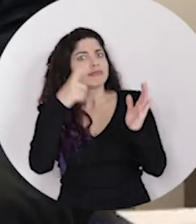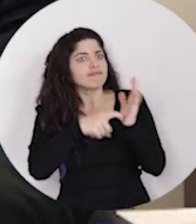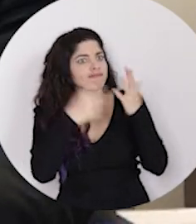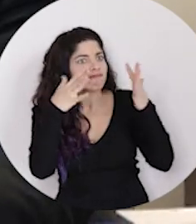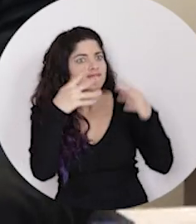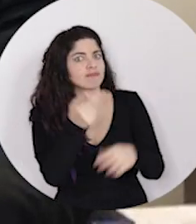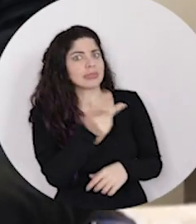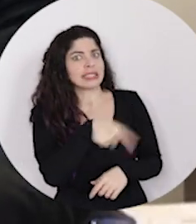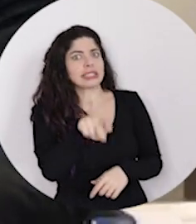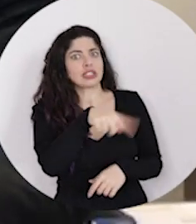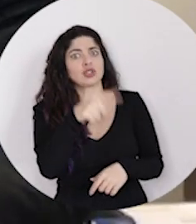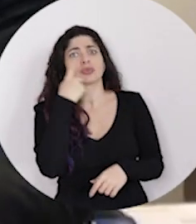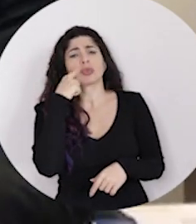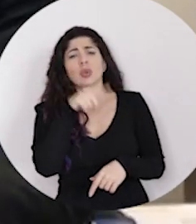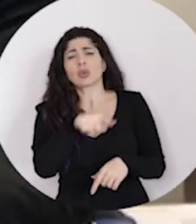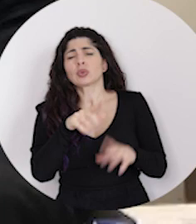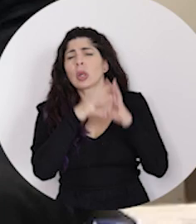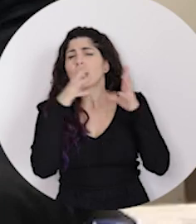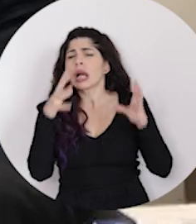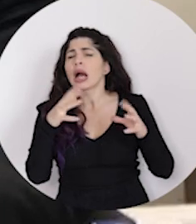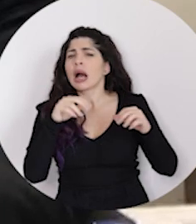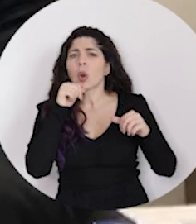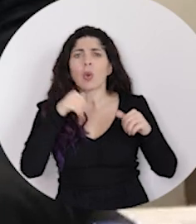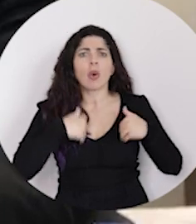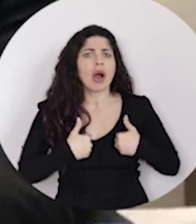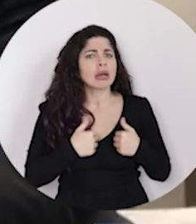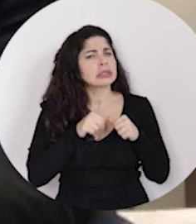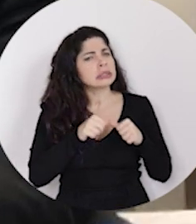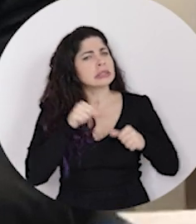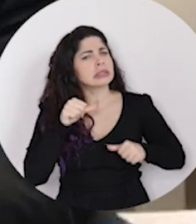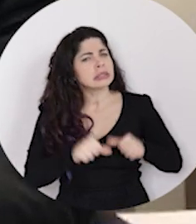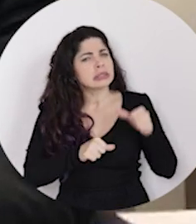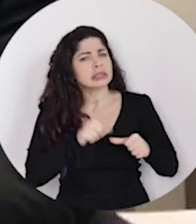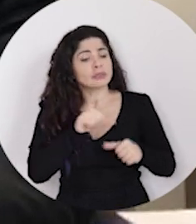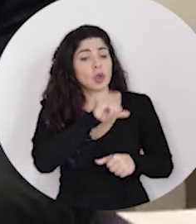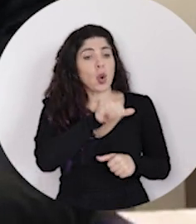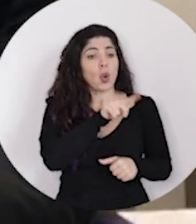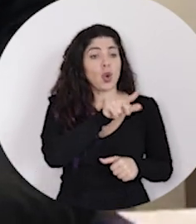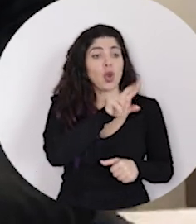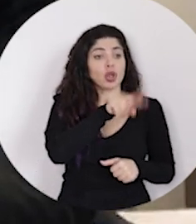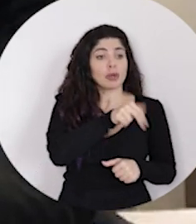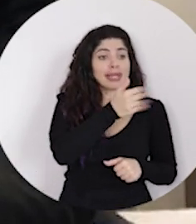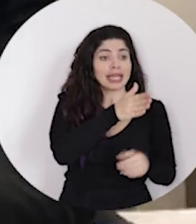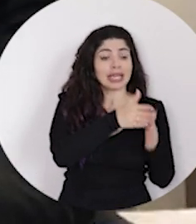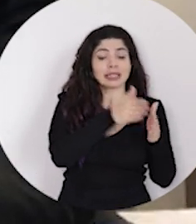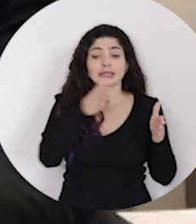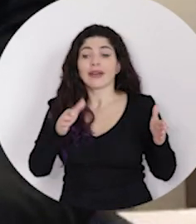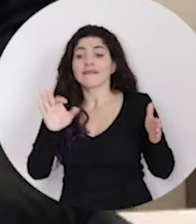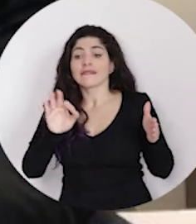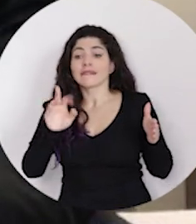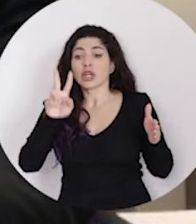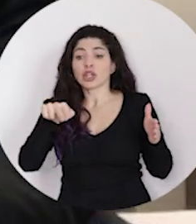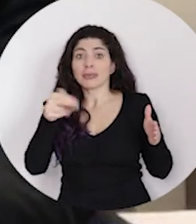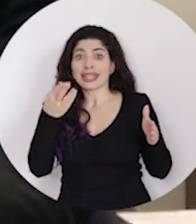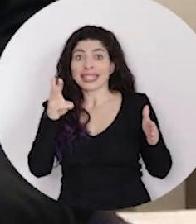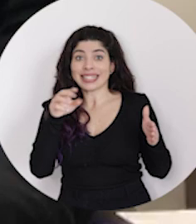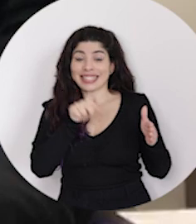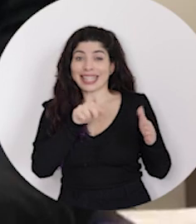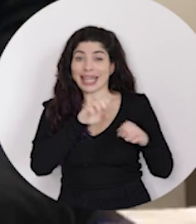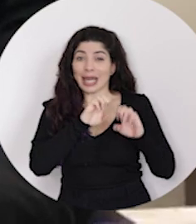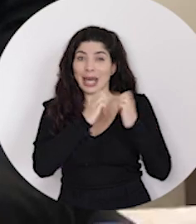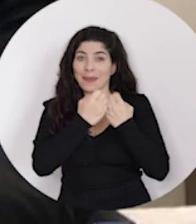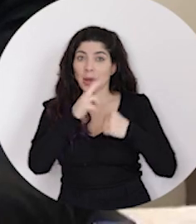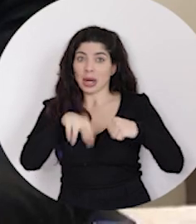un reconocimiento particular por los incansables esfuerzos. Entre julio de 2015 y febrero de